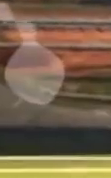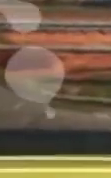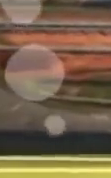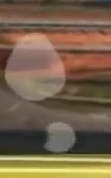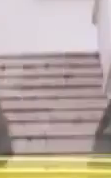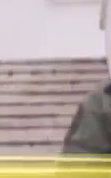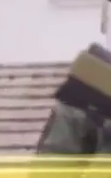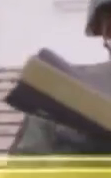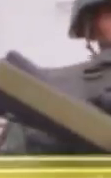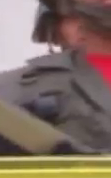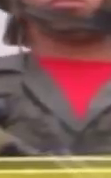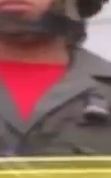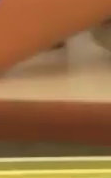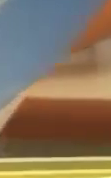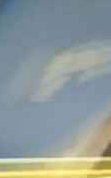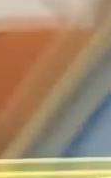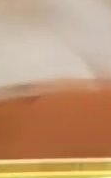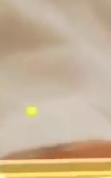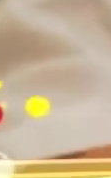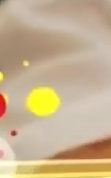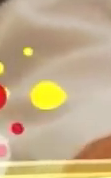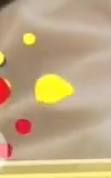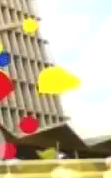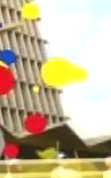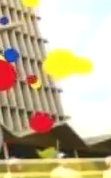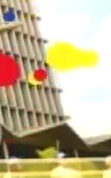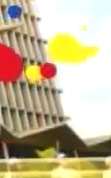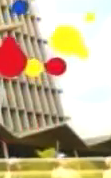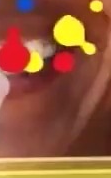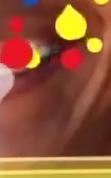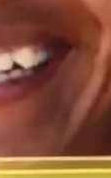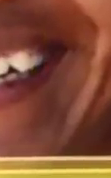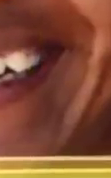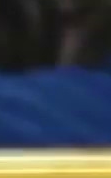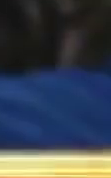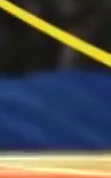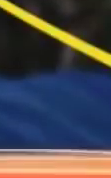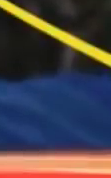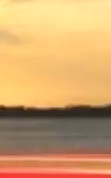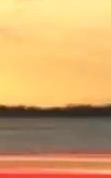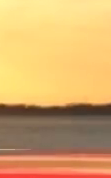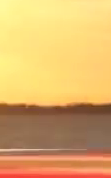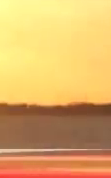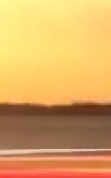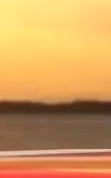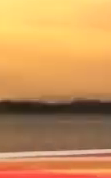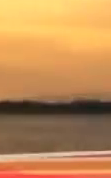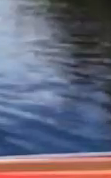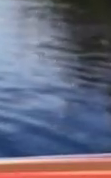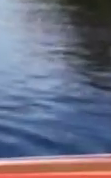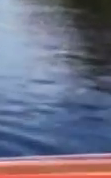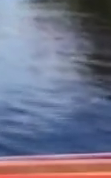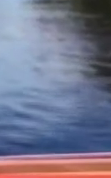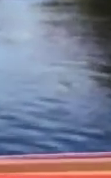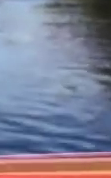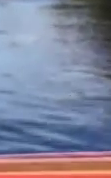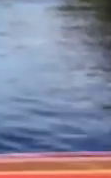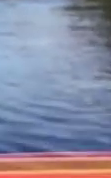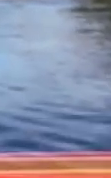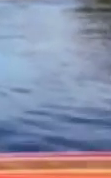culminado esta transmisión conjunta de radio y televisión gracias por su atención